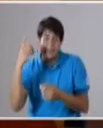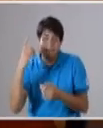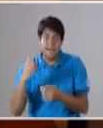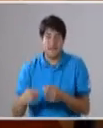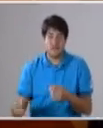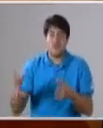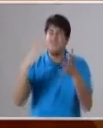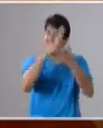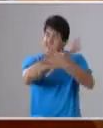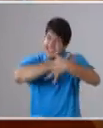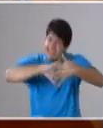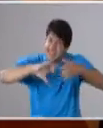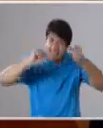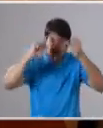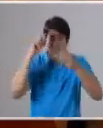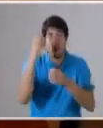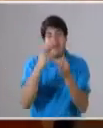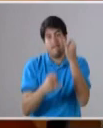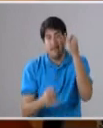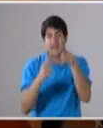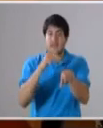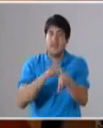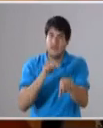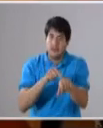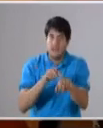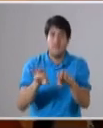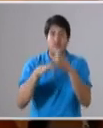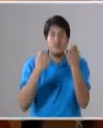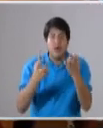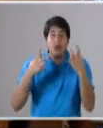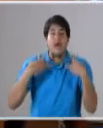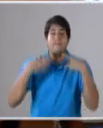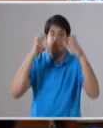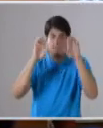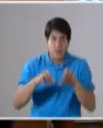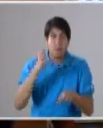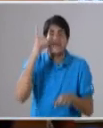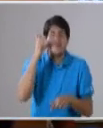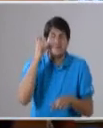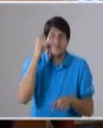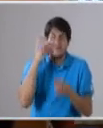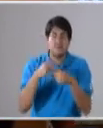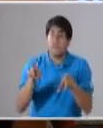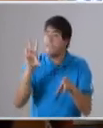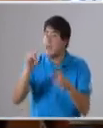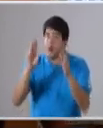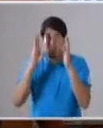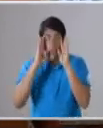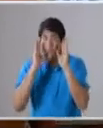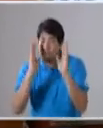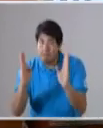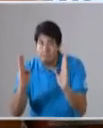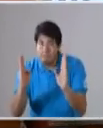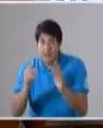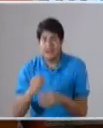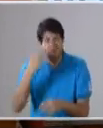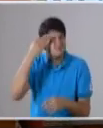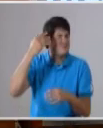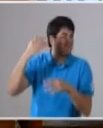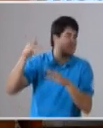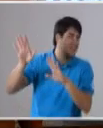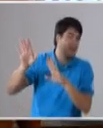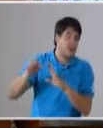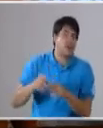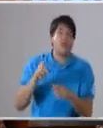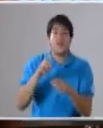gente, hermano, que está oyendo, pero no está escuchando. Y la palabra aquí, lo que como empieza, tanto la versión Dios habla